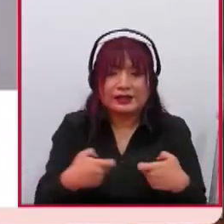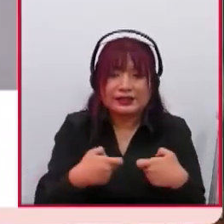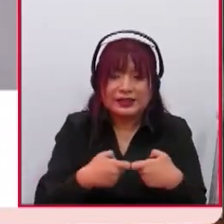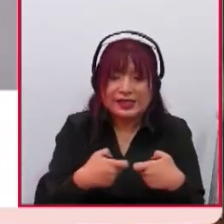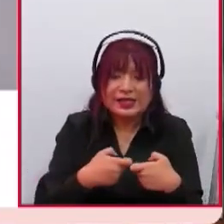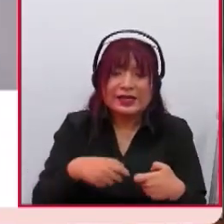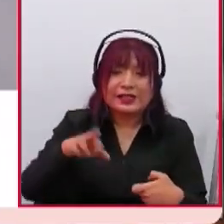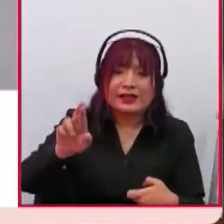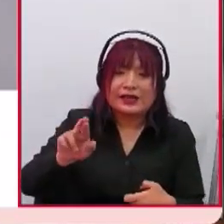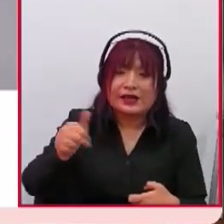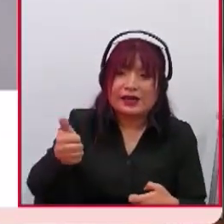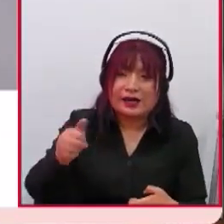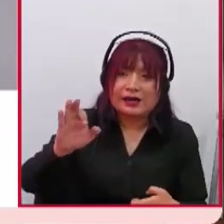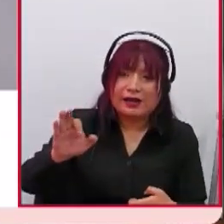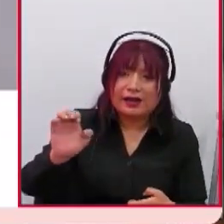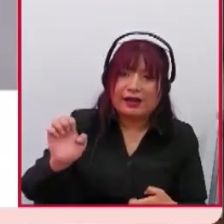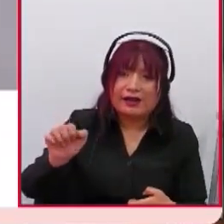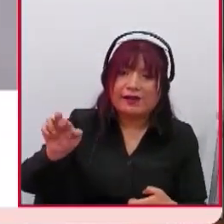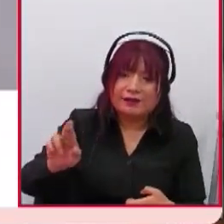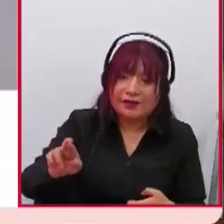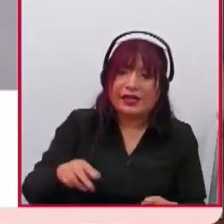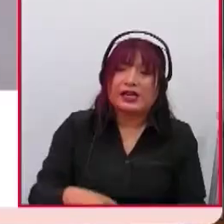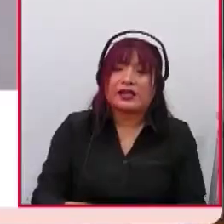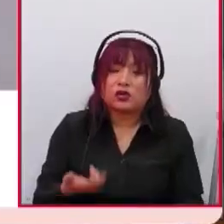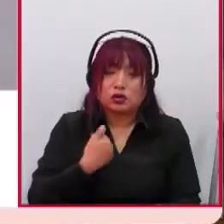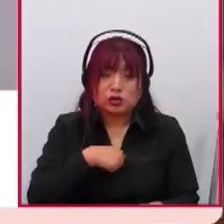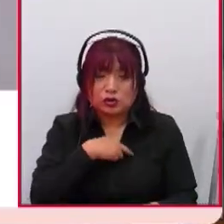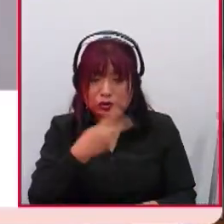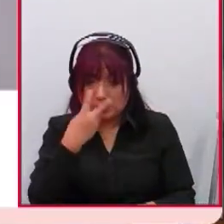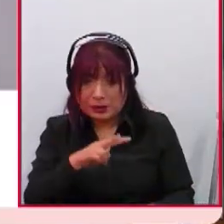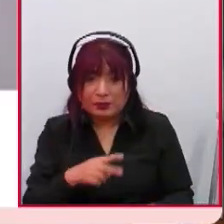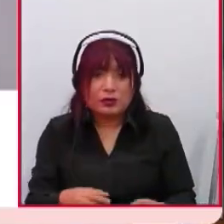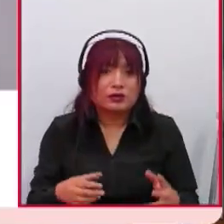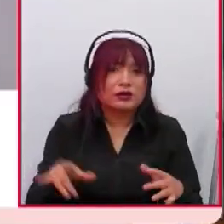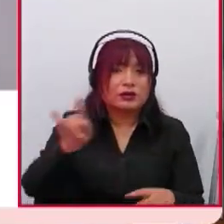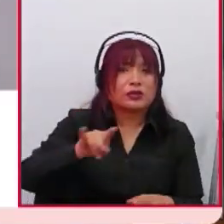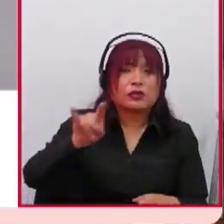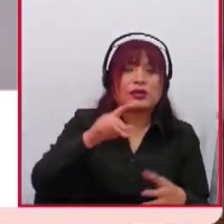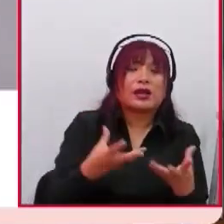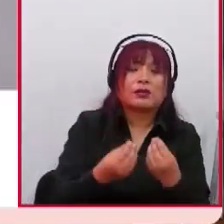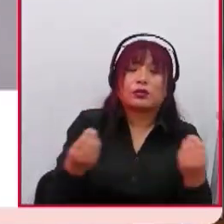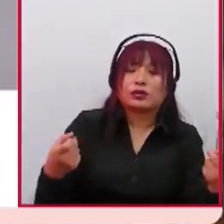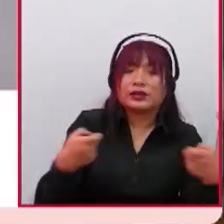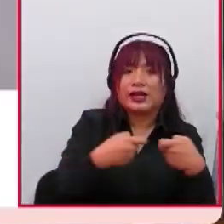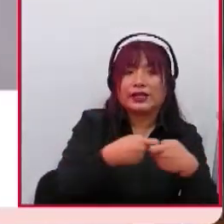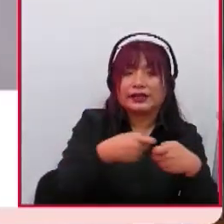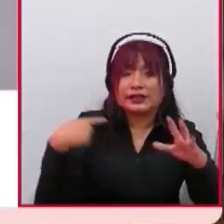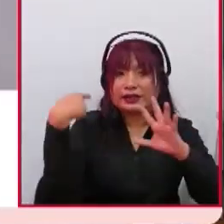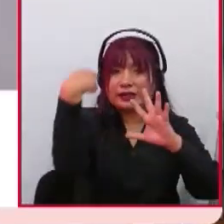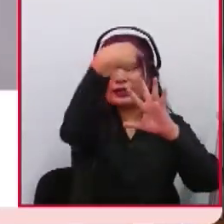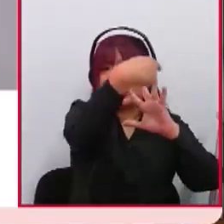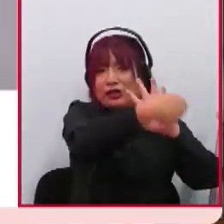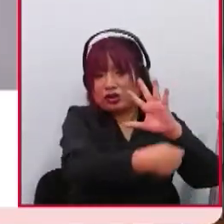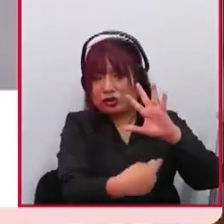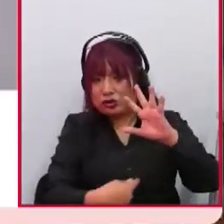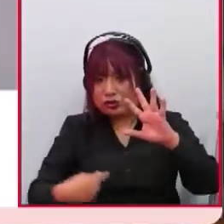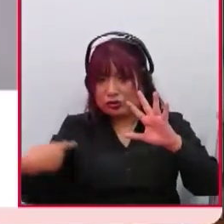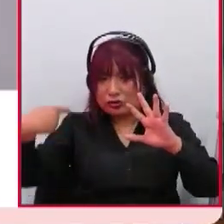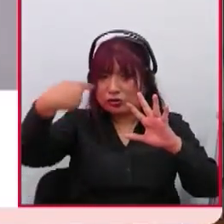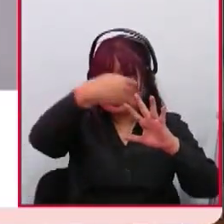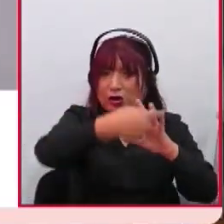trabajamos en plantas de molibdeno, estas plantas manejan bastantes cargas circulantes. Tienes hasta 4, hasta 5 etapas de